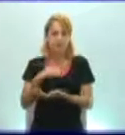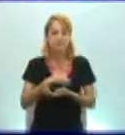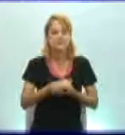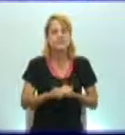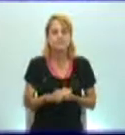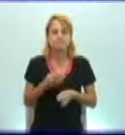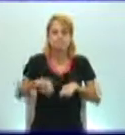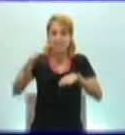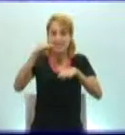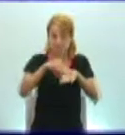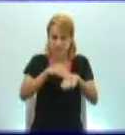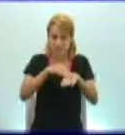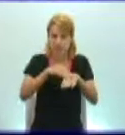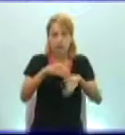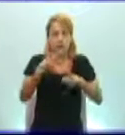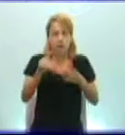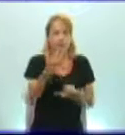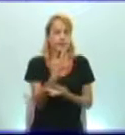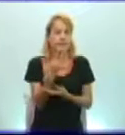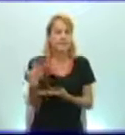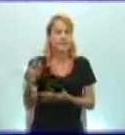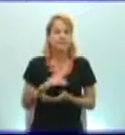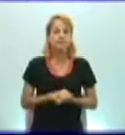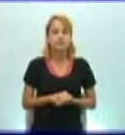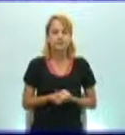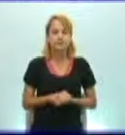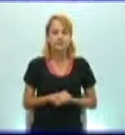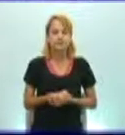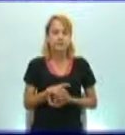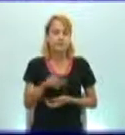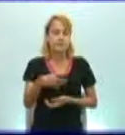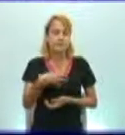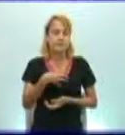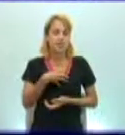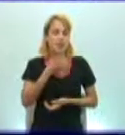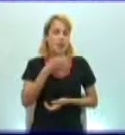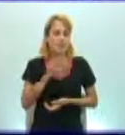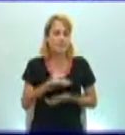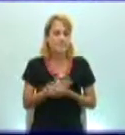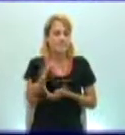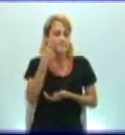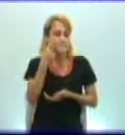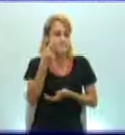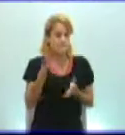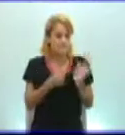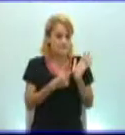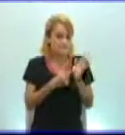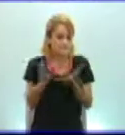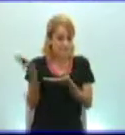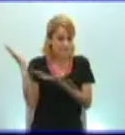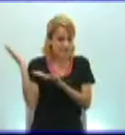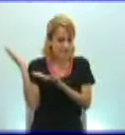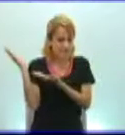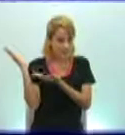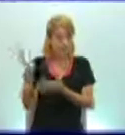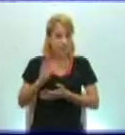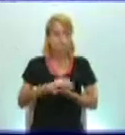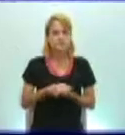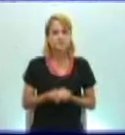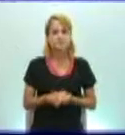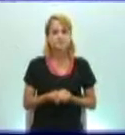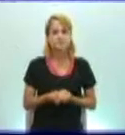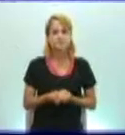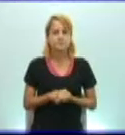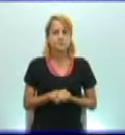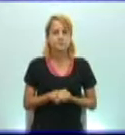de otras plantas. Y aquí tenemos un ejemplo. Miren cómo esta raíz va apoderándose de la planta